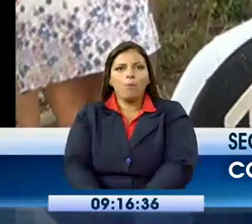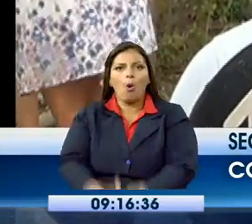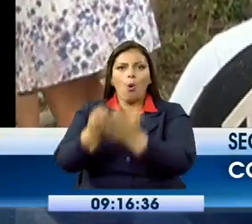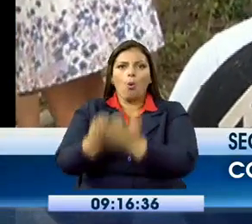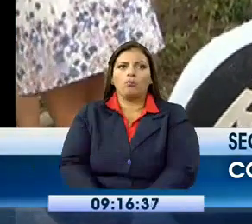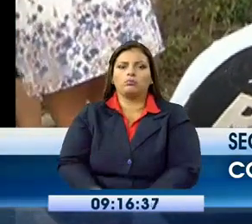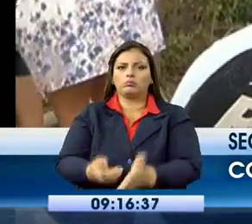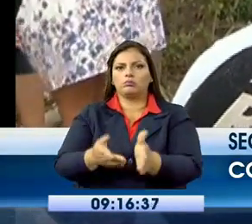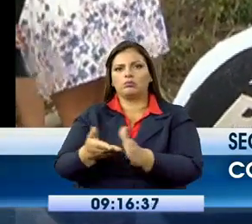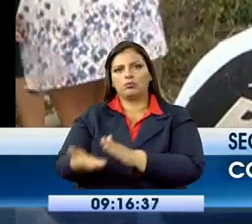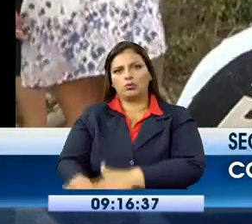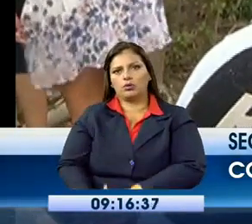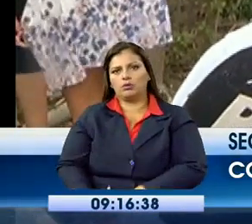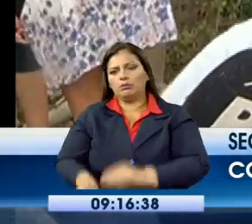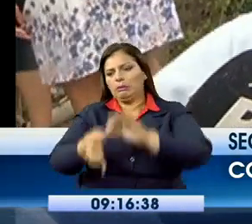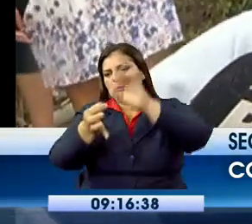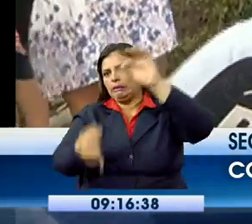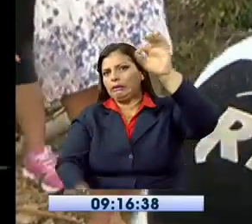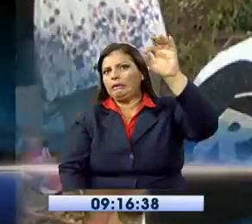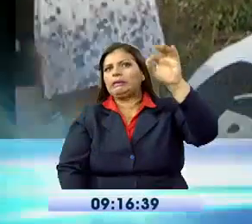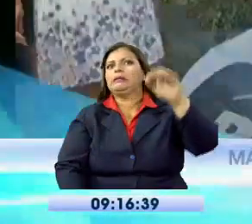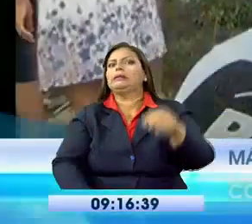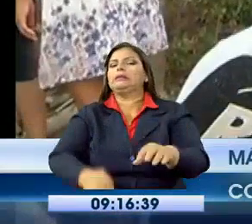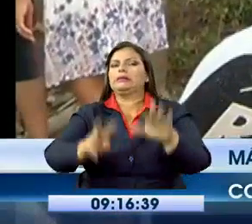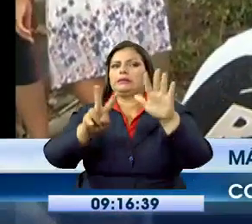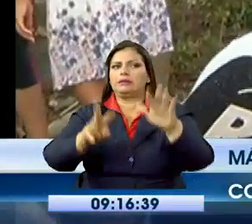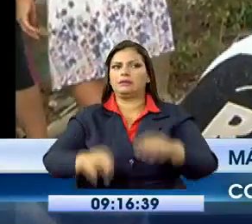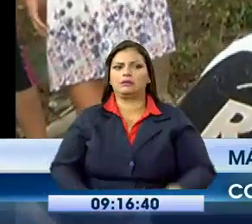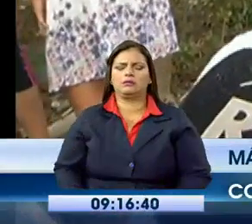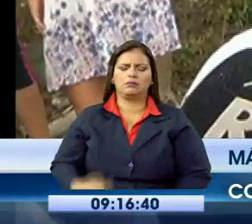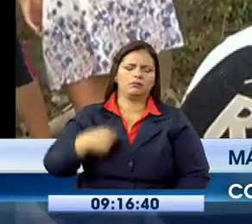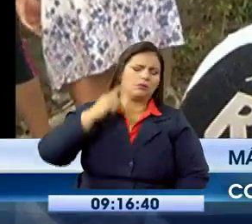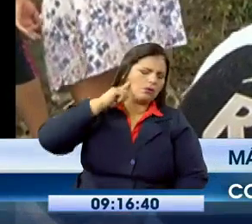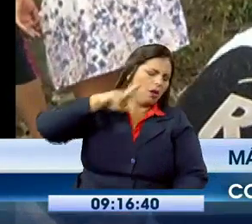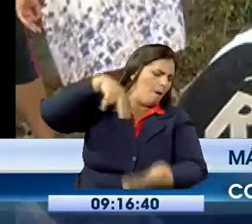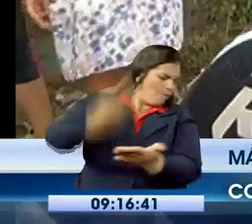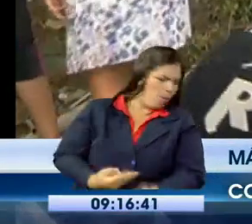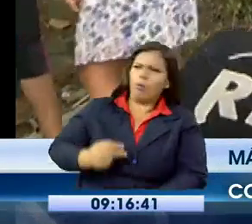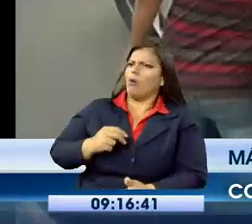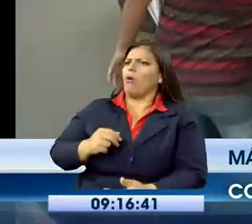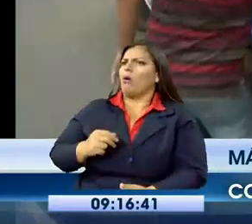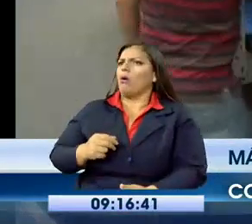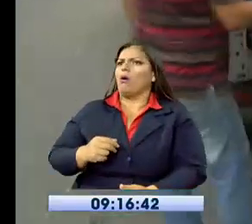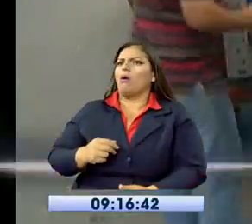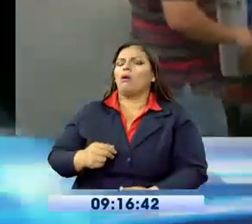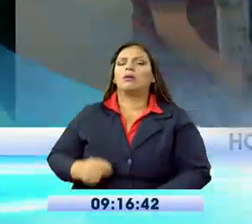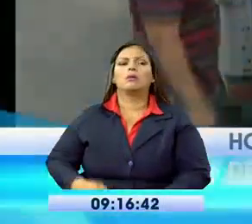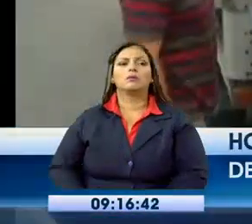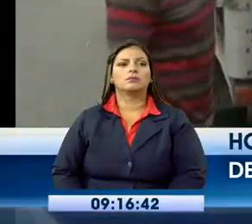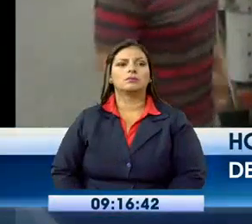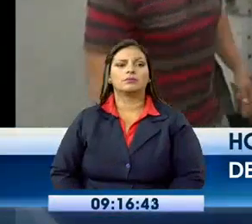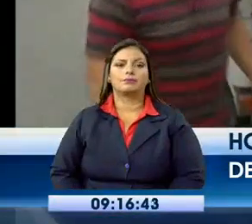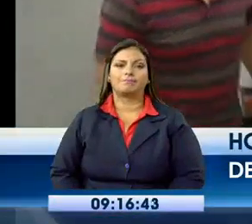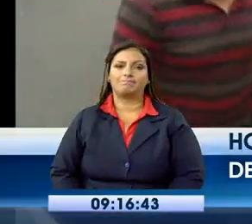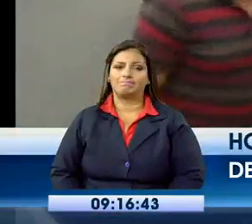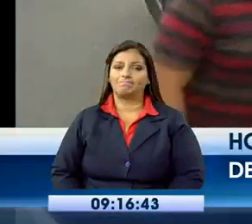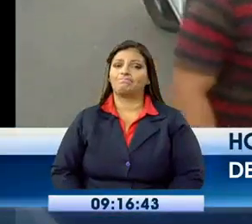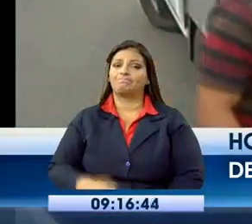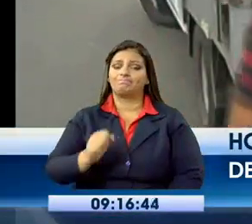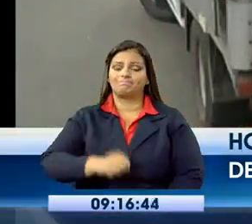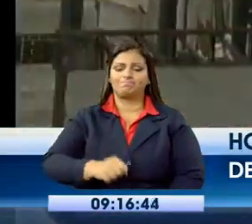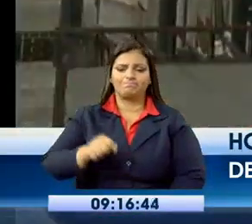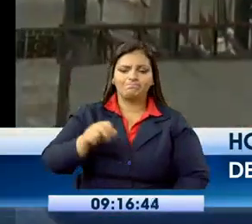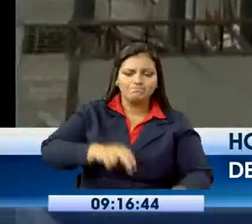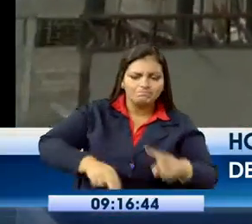yo soy oficial de ellos, yo les paso las cosas abajo, escuché el golpe y el grito nada más. Al llegar, los paramédicos confirmaron su